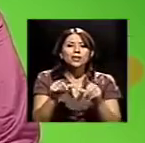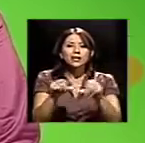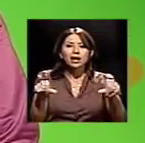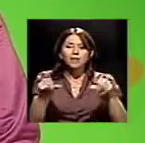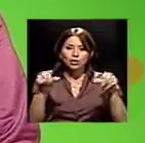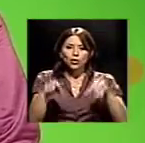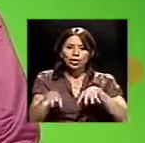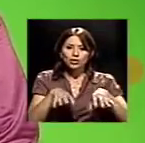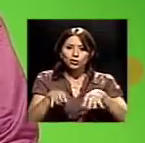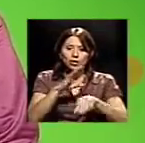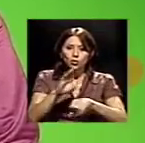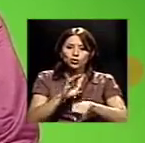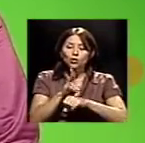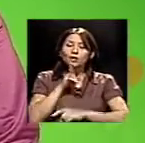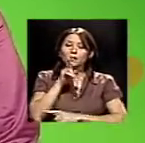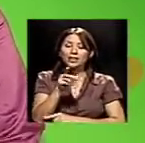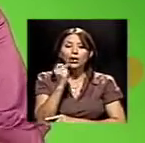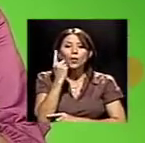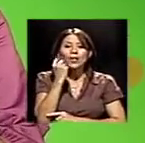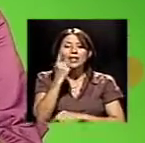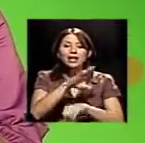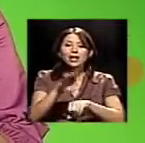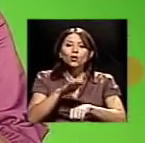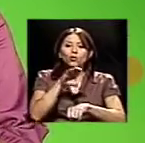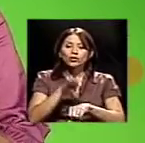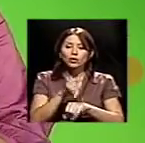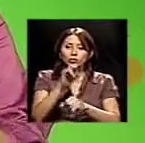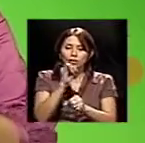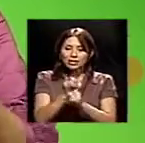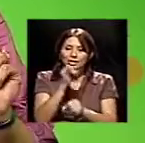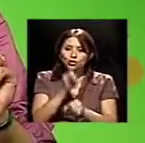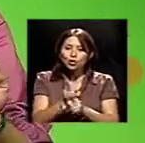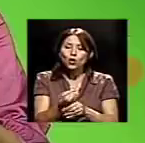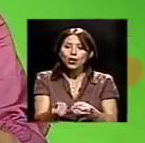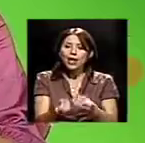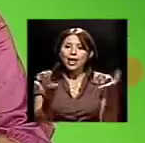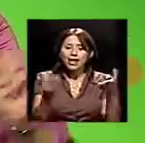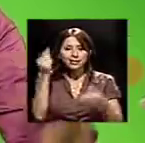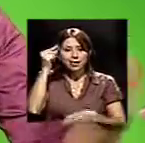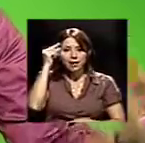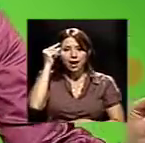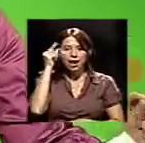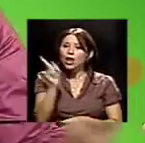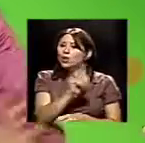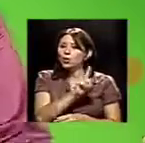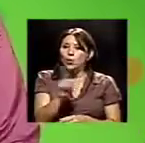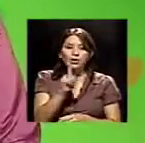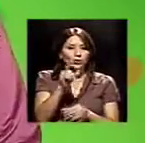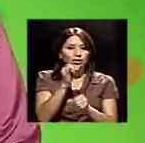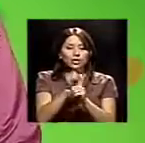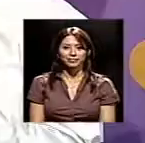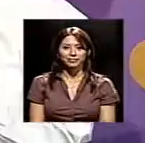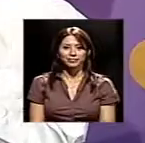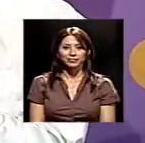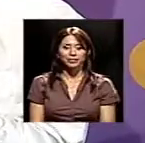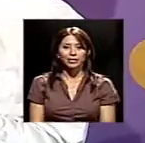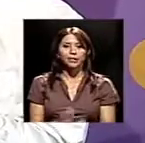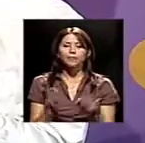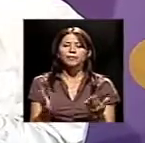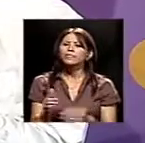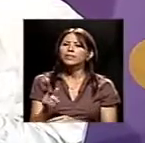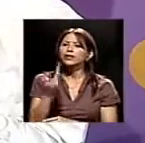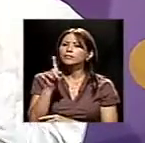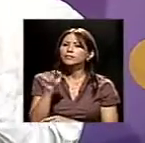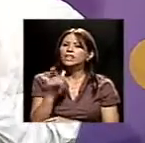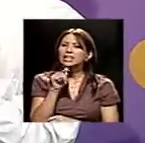realmente y comprender que el Consejo es una institución estatal, no es una institución de las organizaciones. Adriana, ¿quiénes son